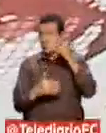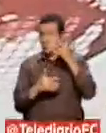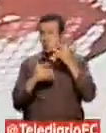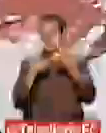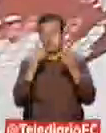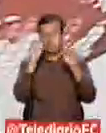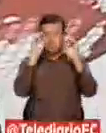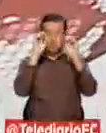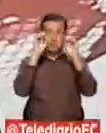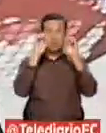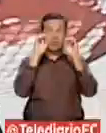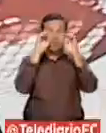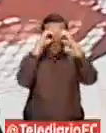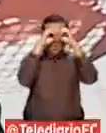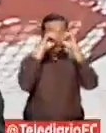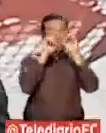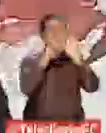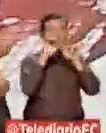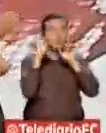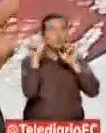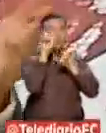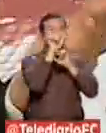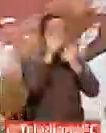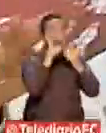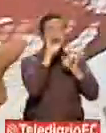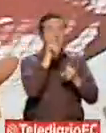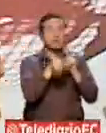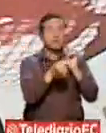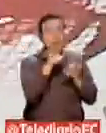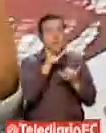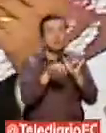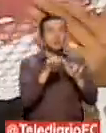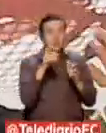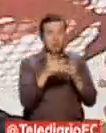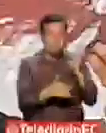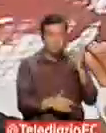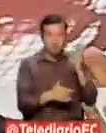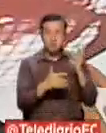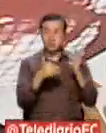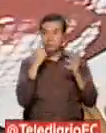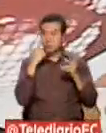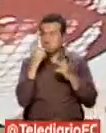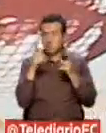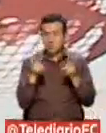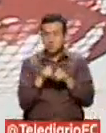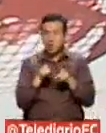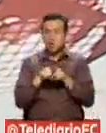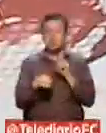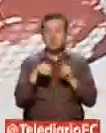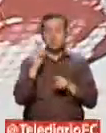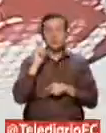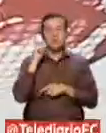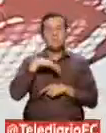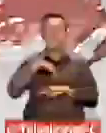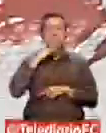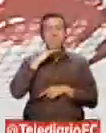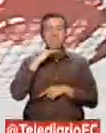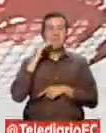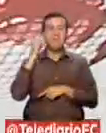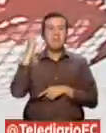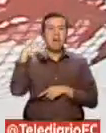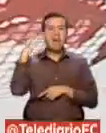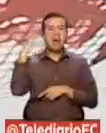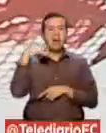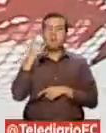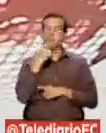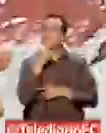Googlee, por lo menos copie y pegue el titular, mire si hay otros medios. Y los medios también pues confluyen en esto, porque si la fuente es redes sociales